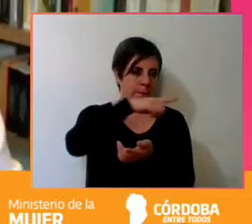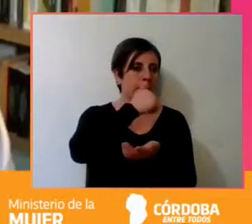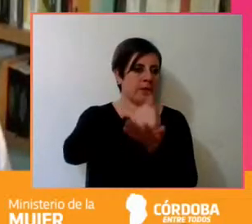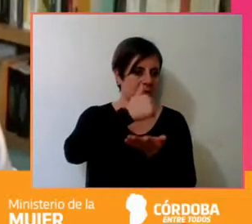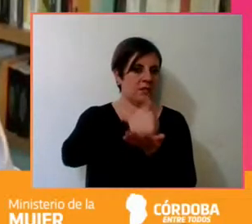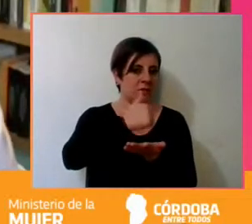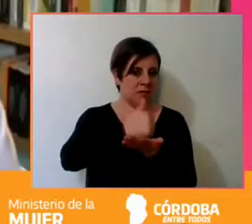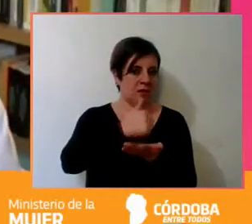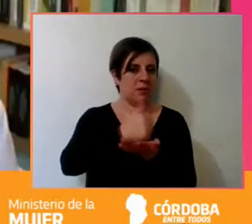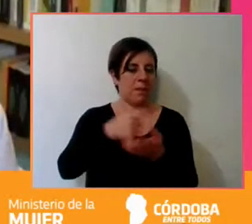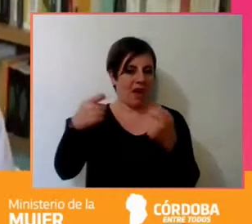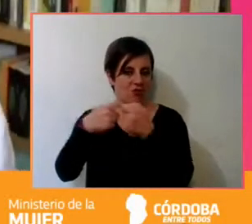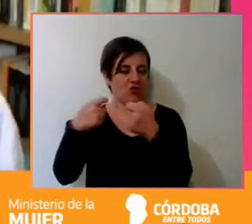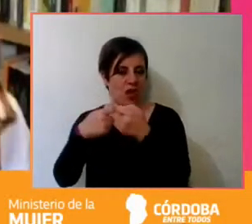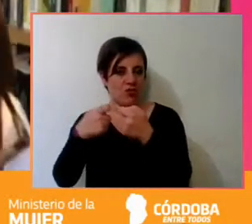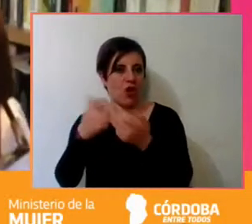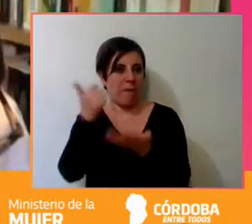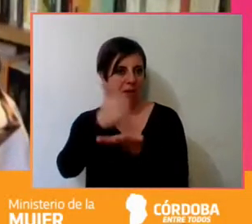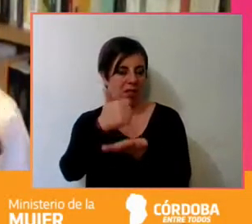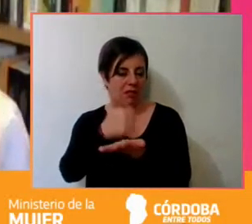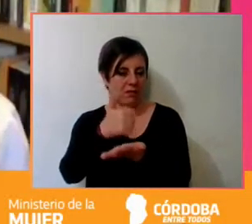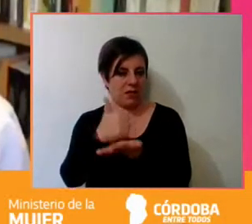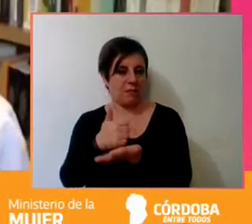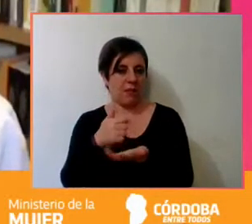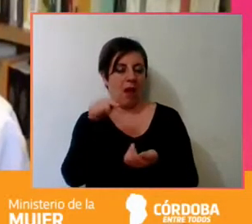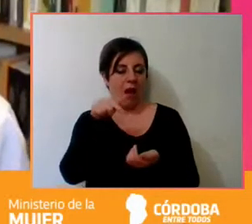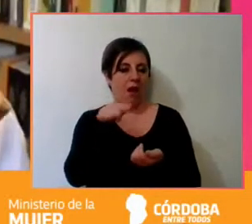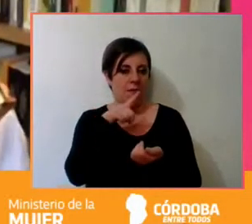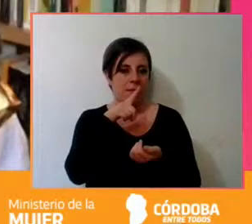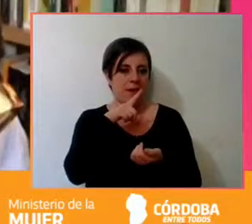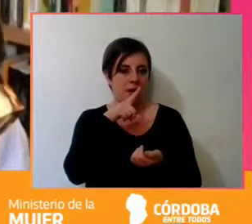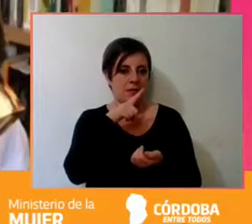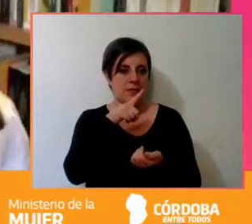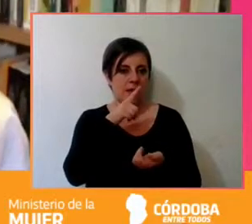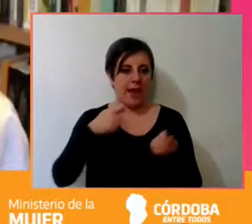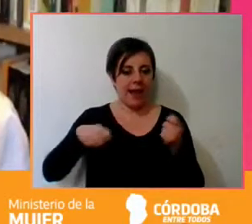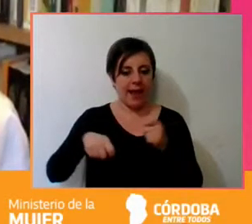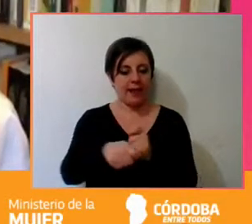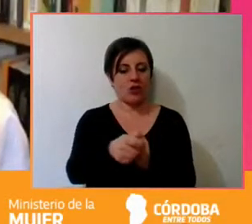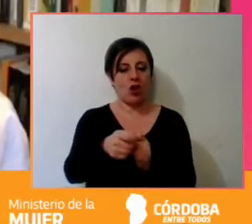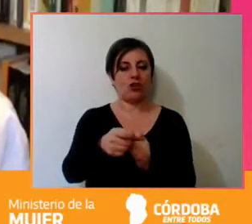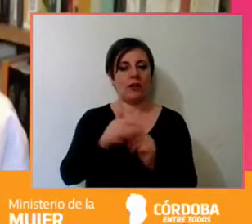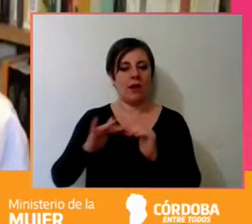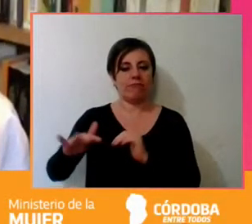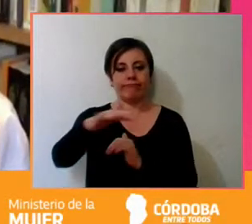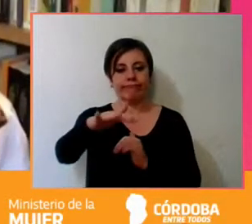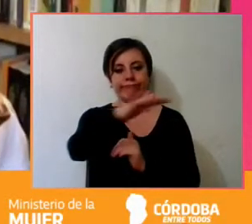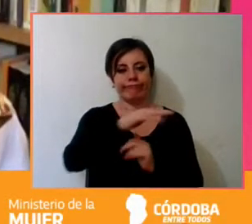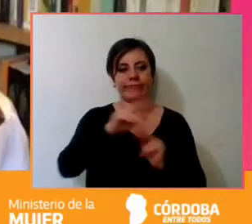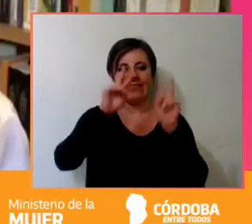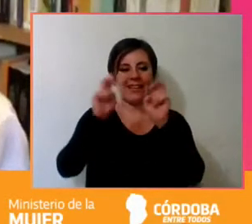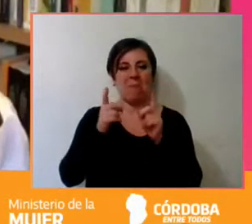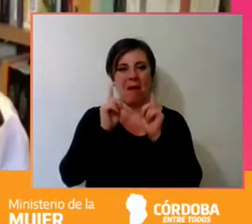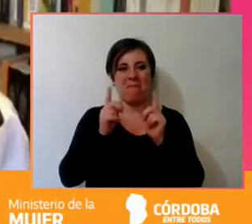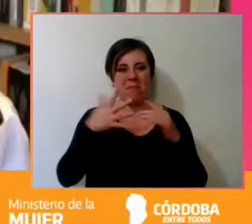participen las asociaciones. Creo que ahí esta gestión de la transversalidad de la que nos